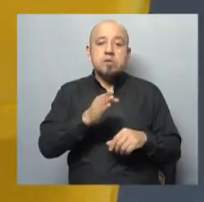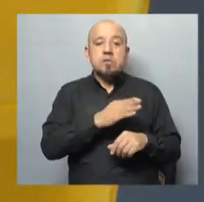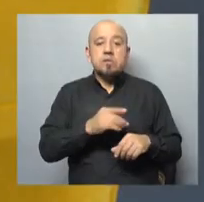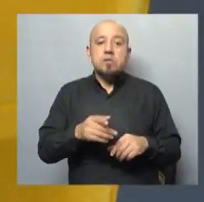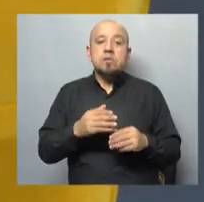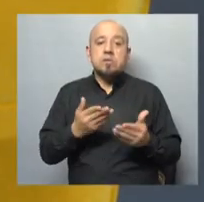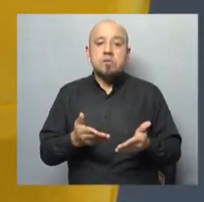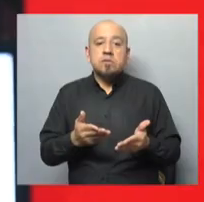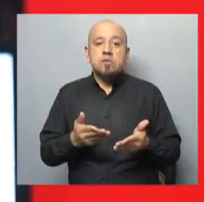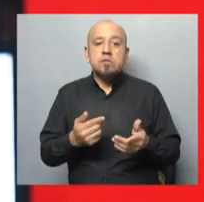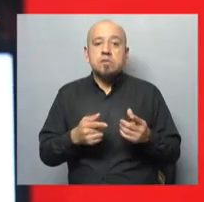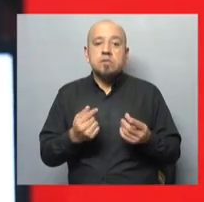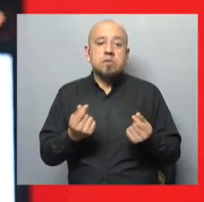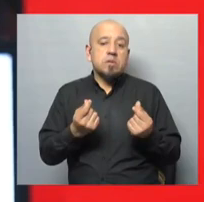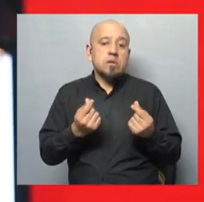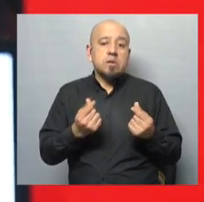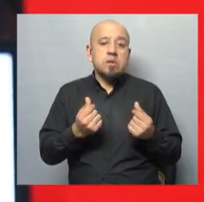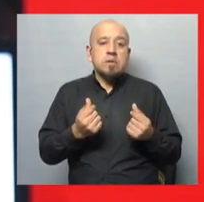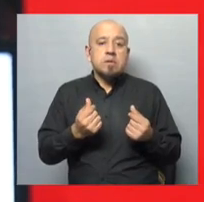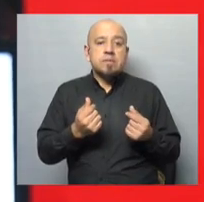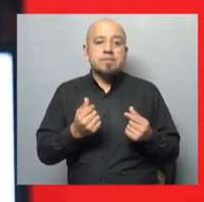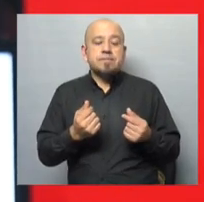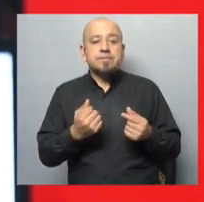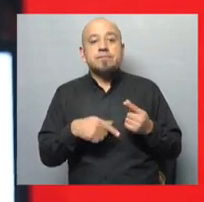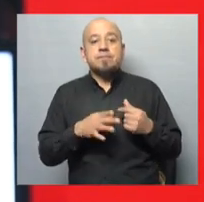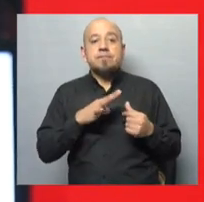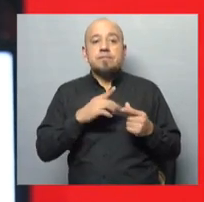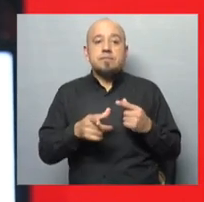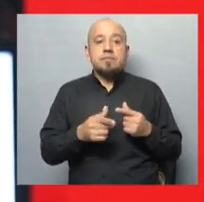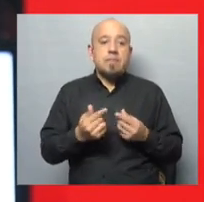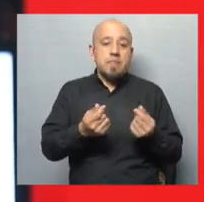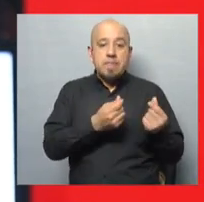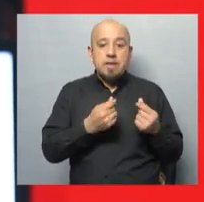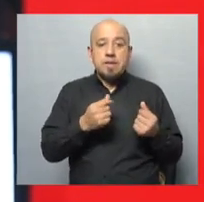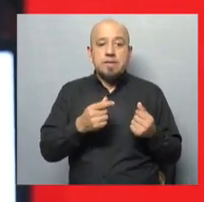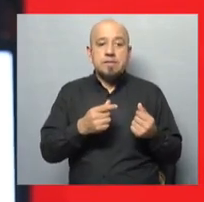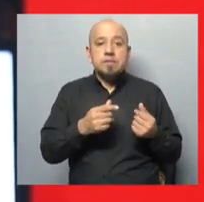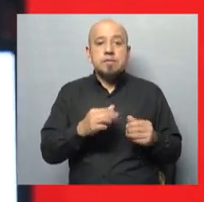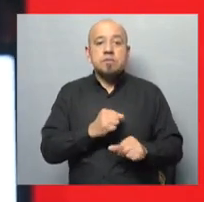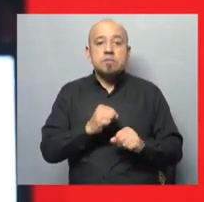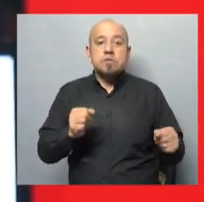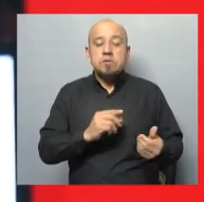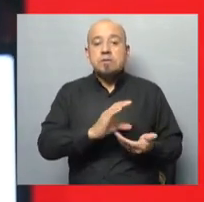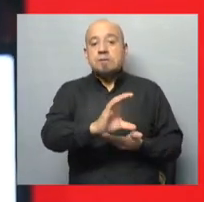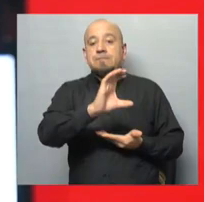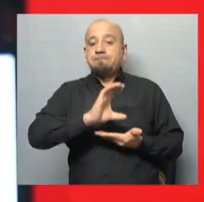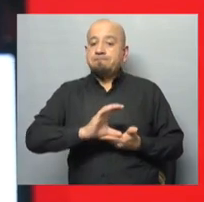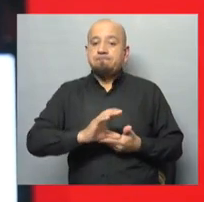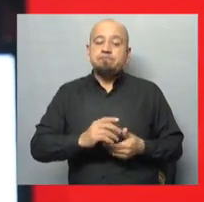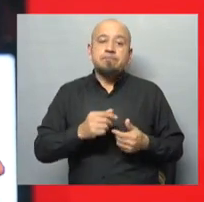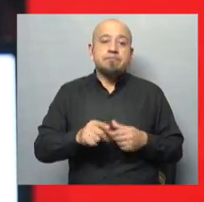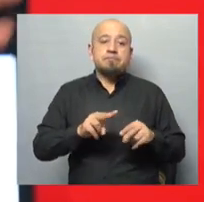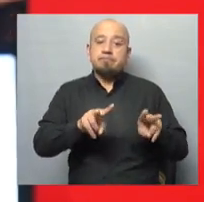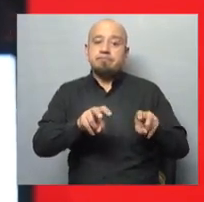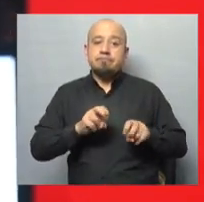la cancha el dinero tendría como encontrar el dinero para conseguir esas retribuciones implicaría